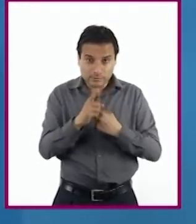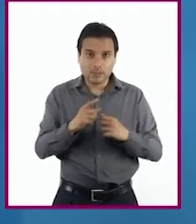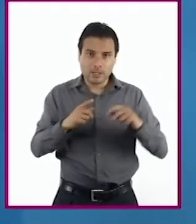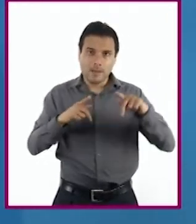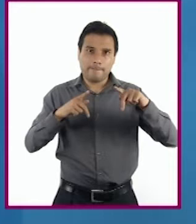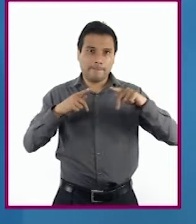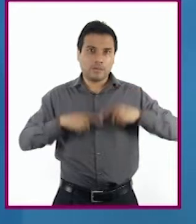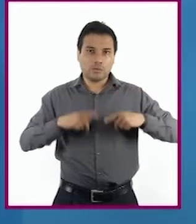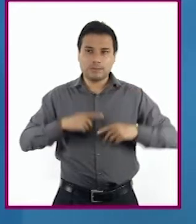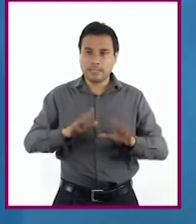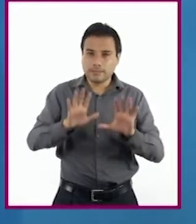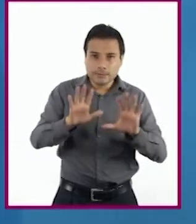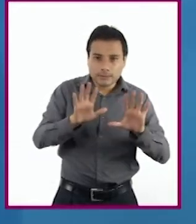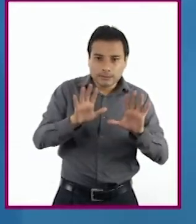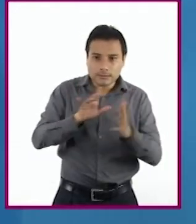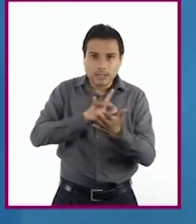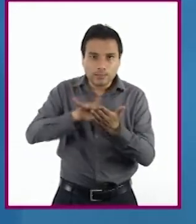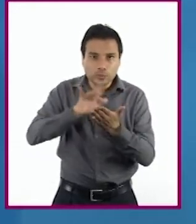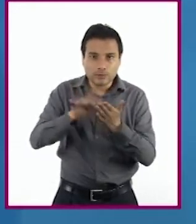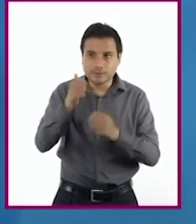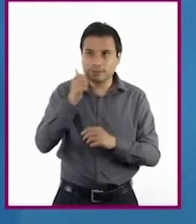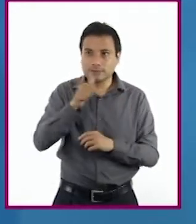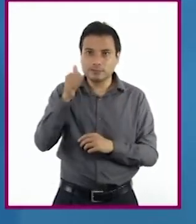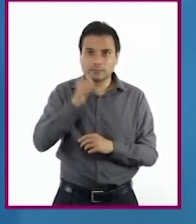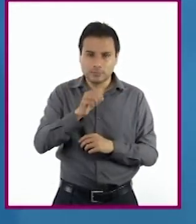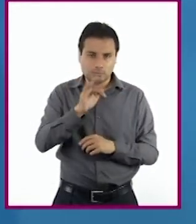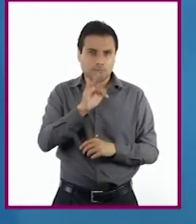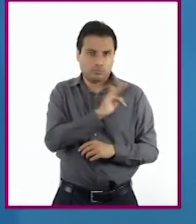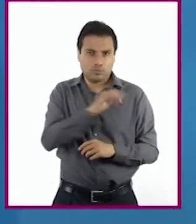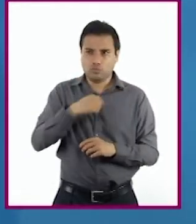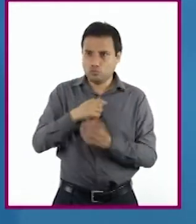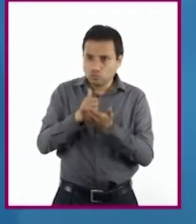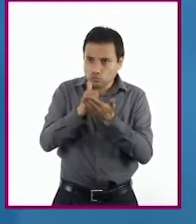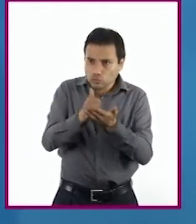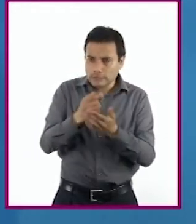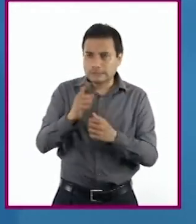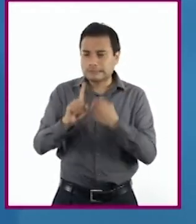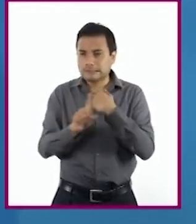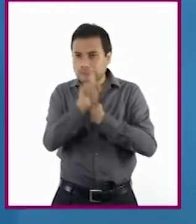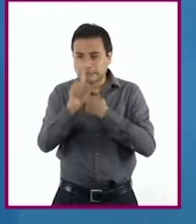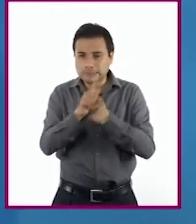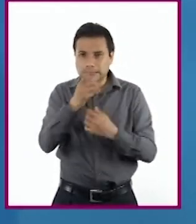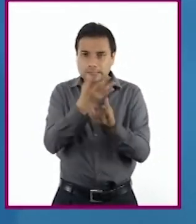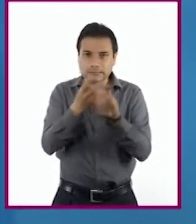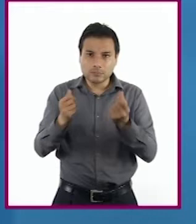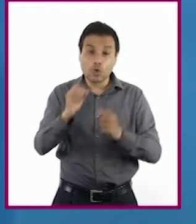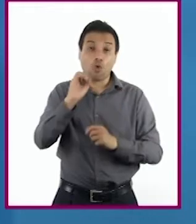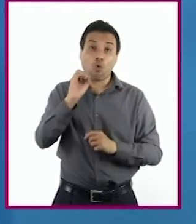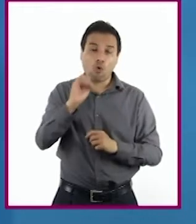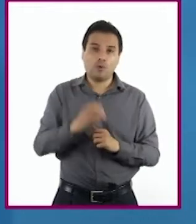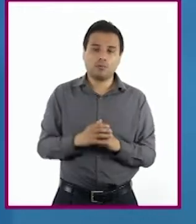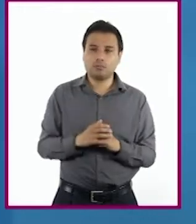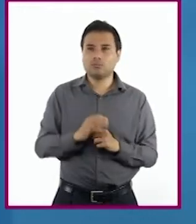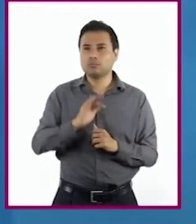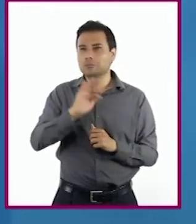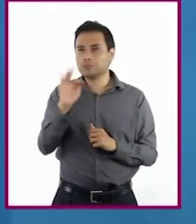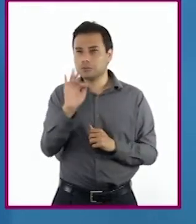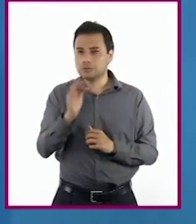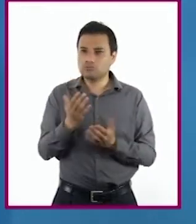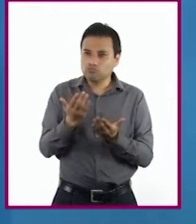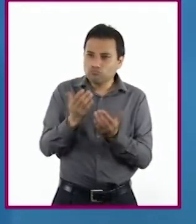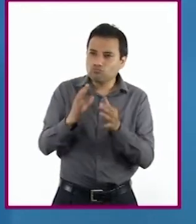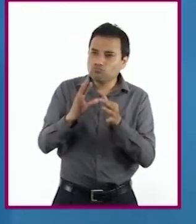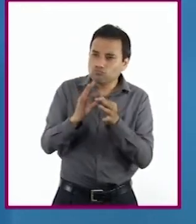intentan apoyar. Lo pueden hacer de manera directa al buscar una solución o de manera indirecta, tal vez escuchando